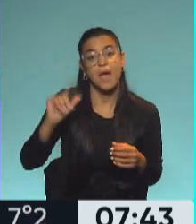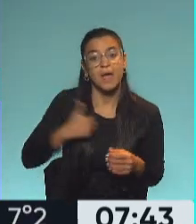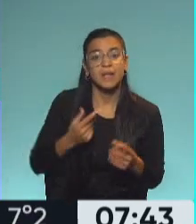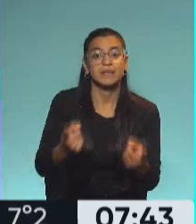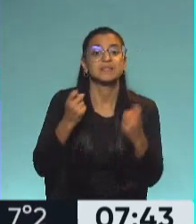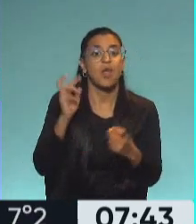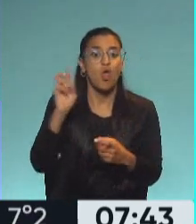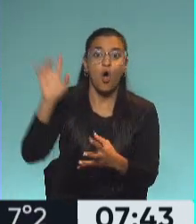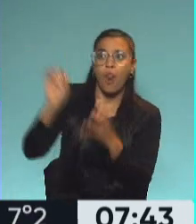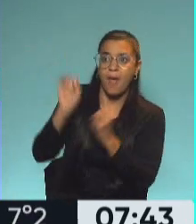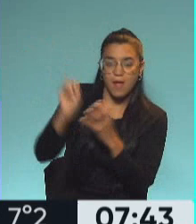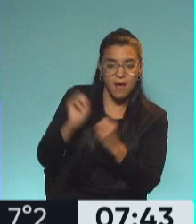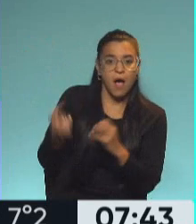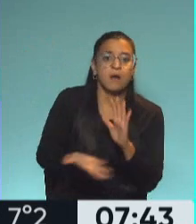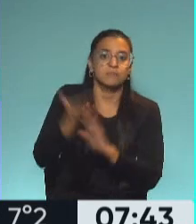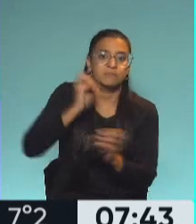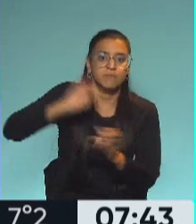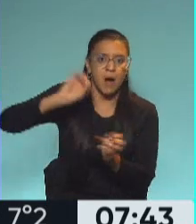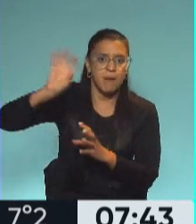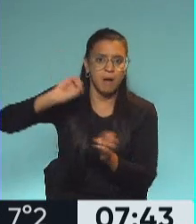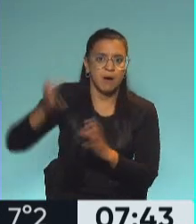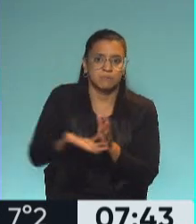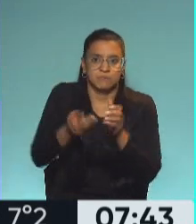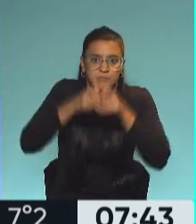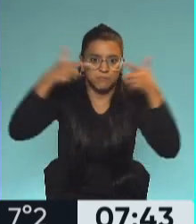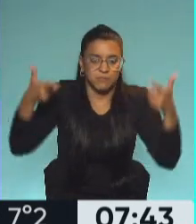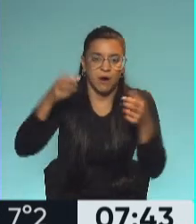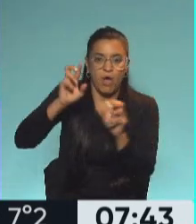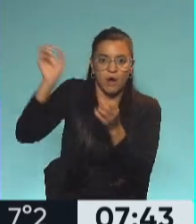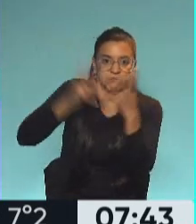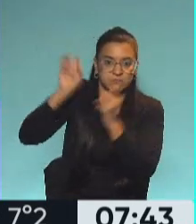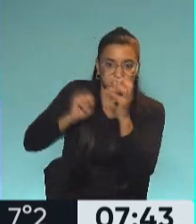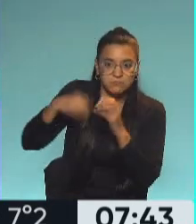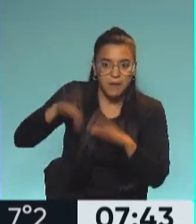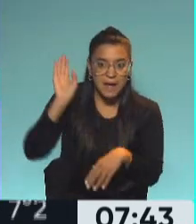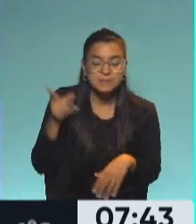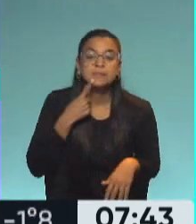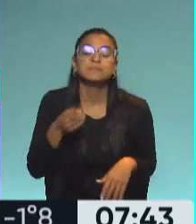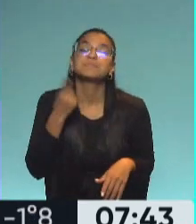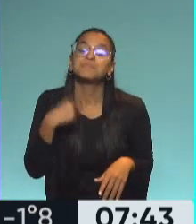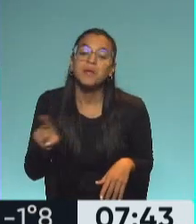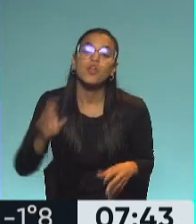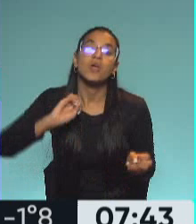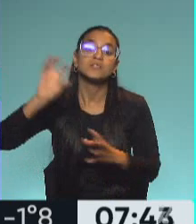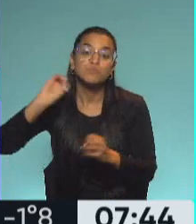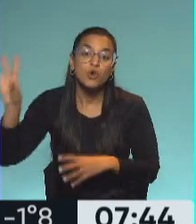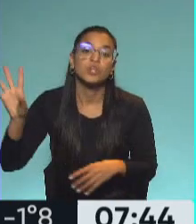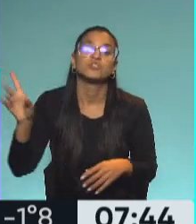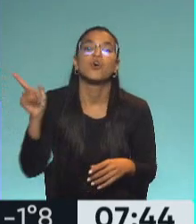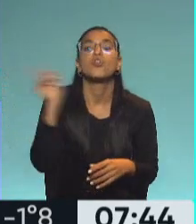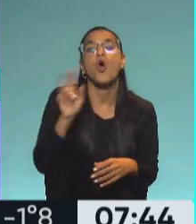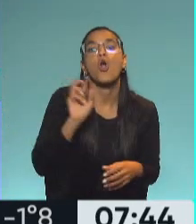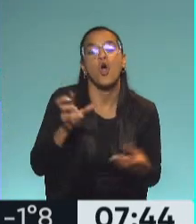necesita dólares. Claro. Hay que aumentar las exportaciones, pero lo que registraban entonces es esto, exportar y no liquidar